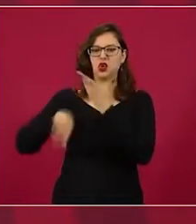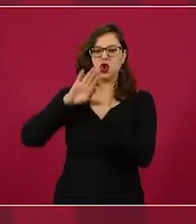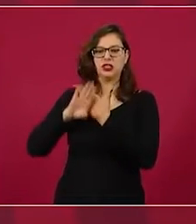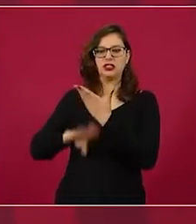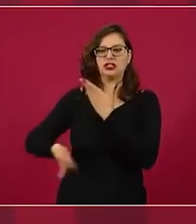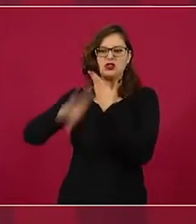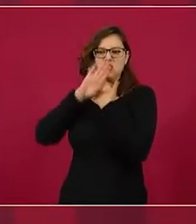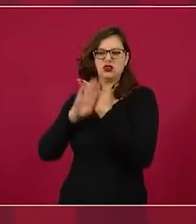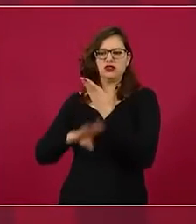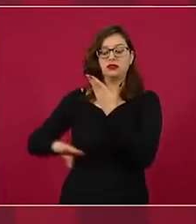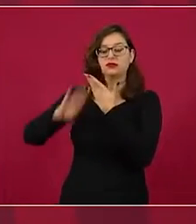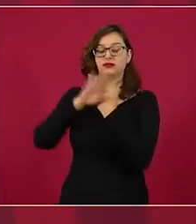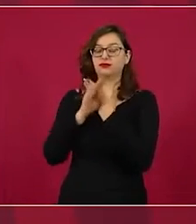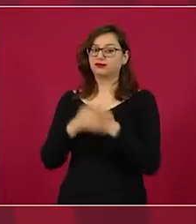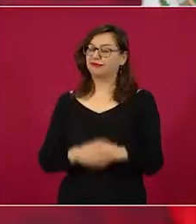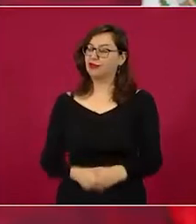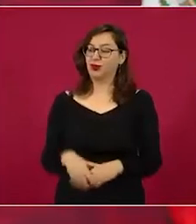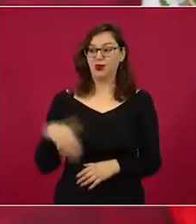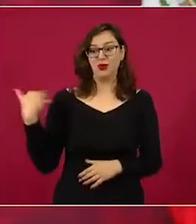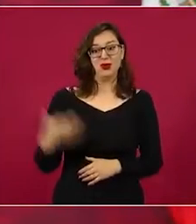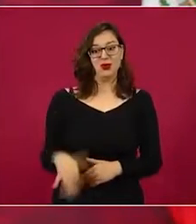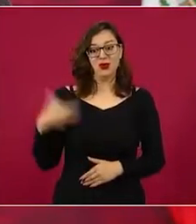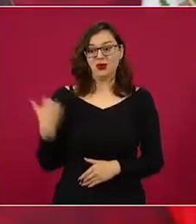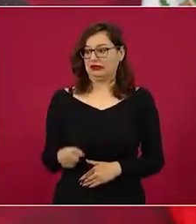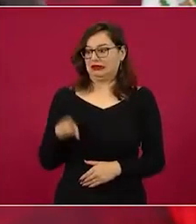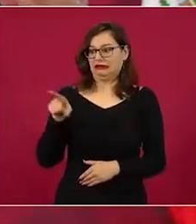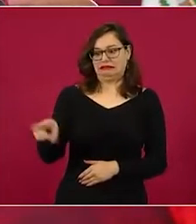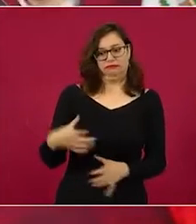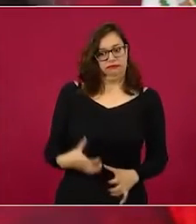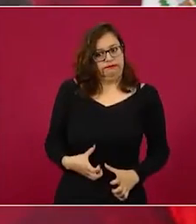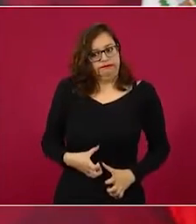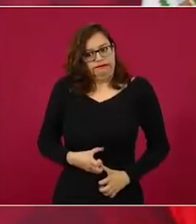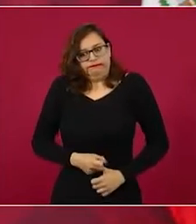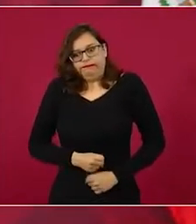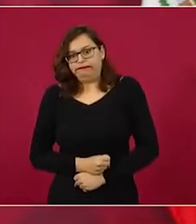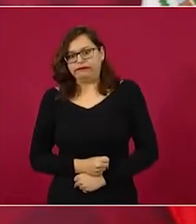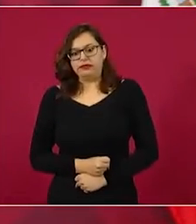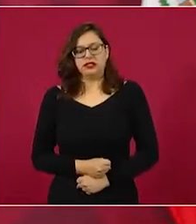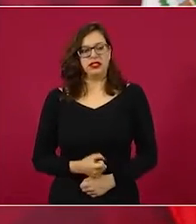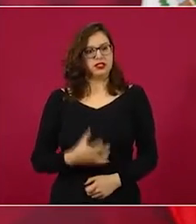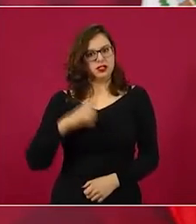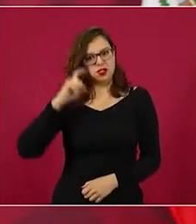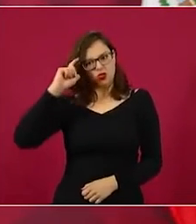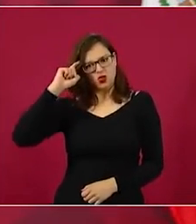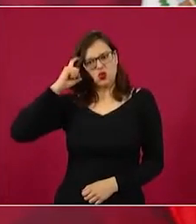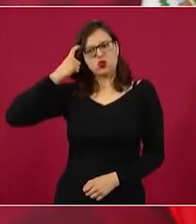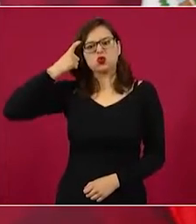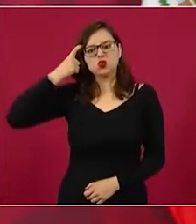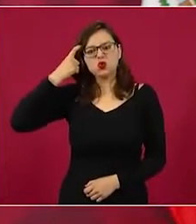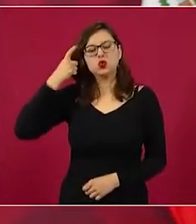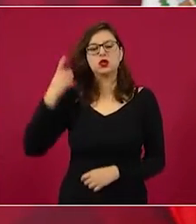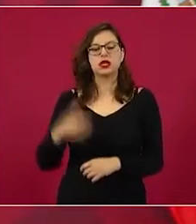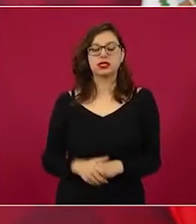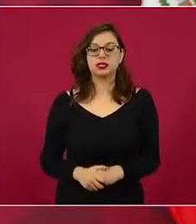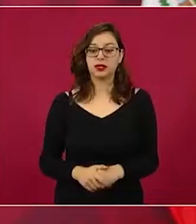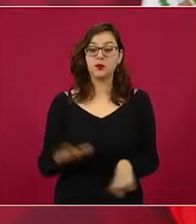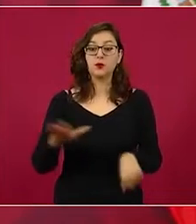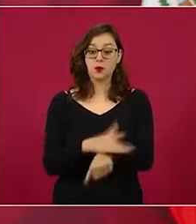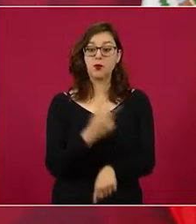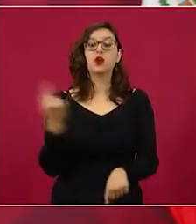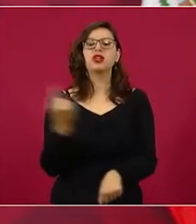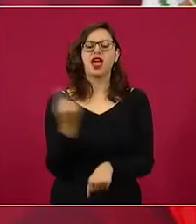frustración de que destinan dinero